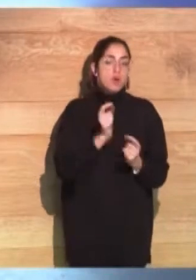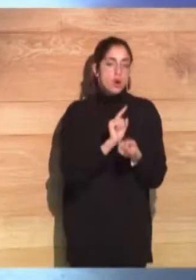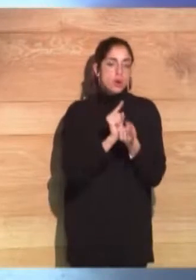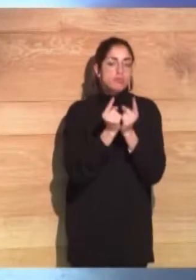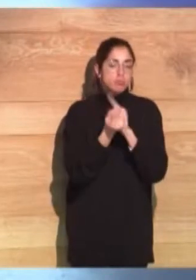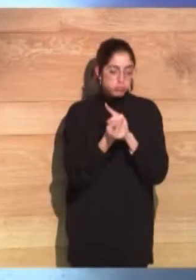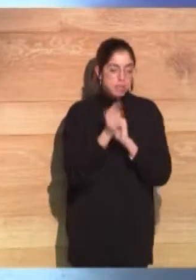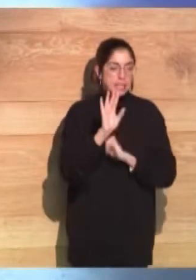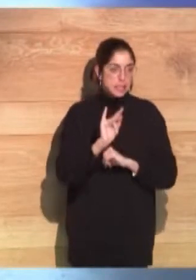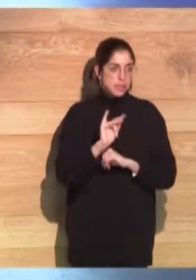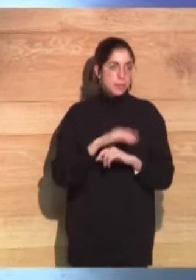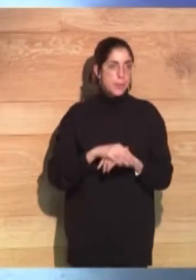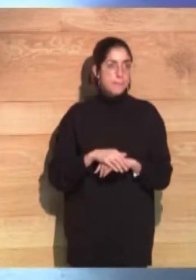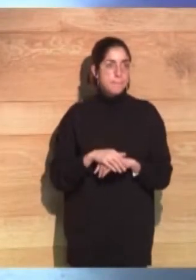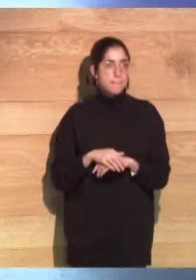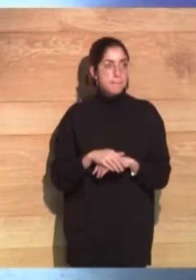Hay